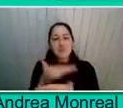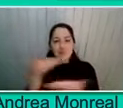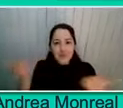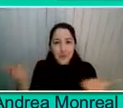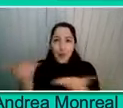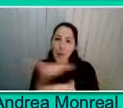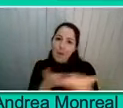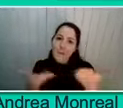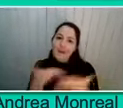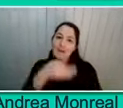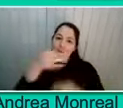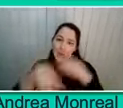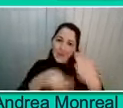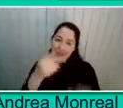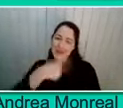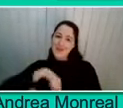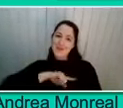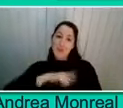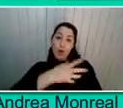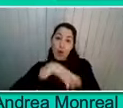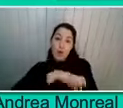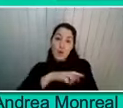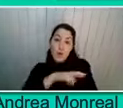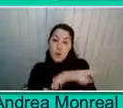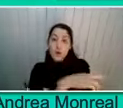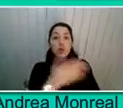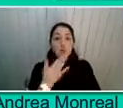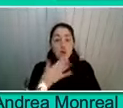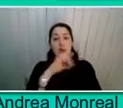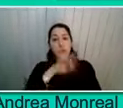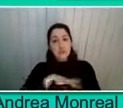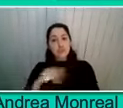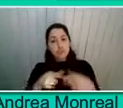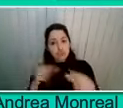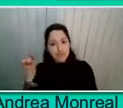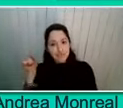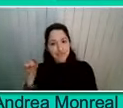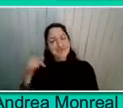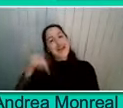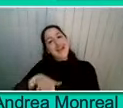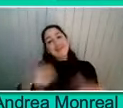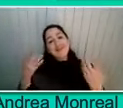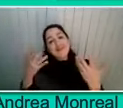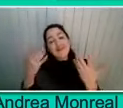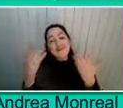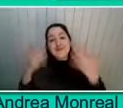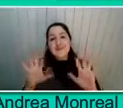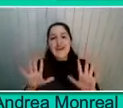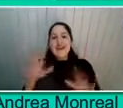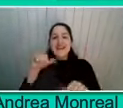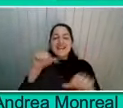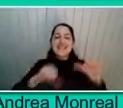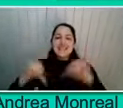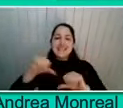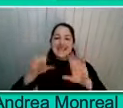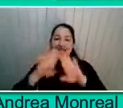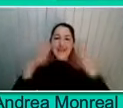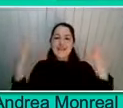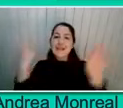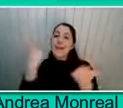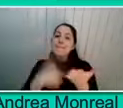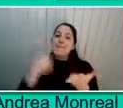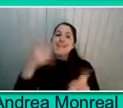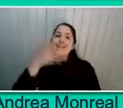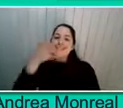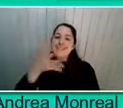Los Ríos y también a nivel nacional. Esto fue Ciencia Abierta, presentando Mil Charlas, una iniciativa de Explora los